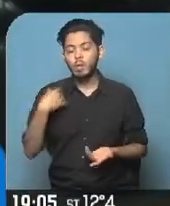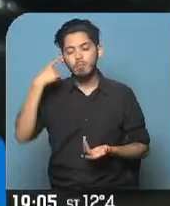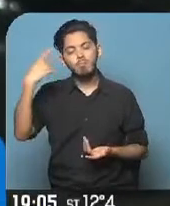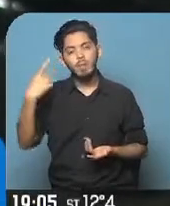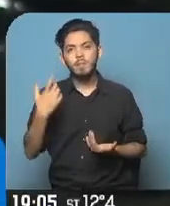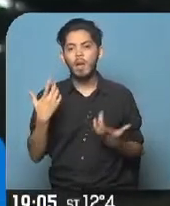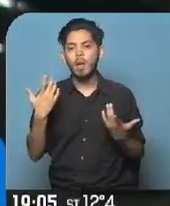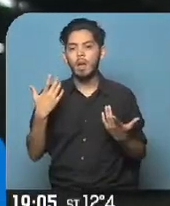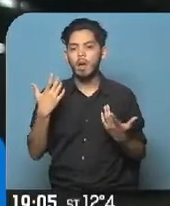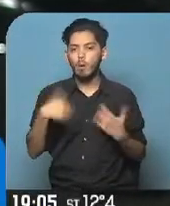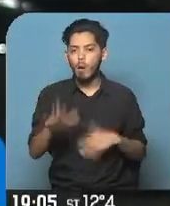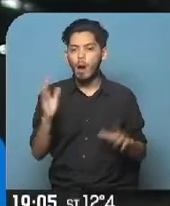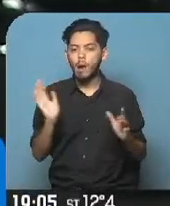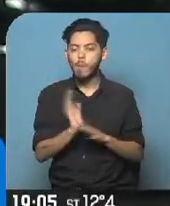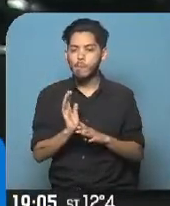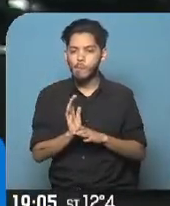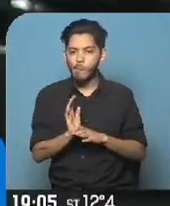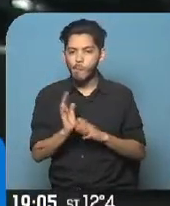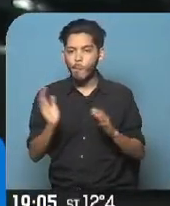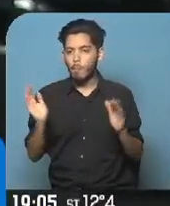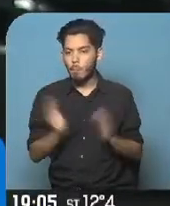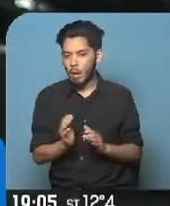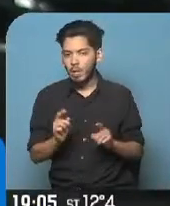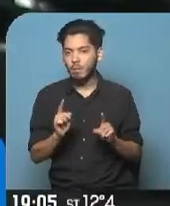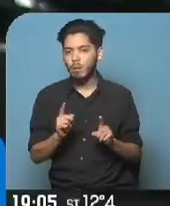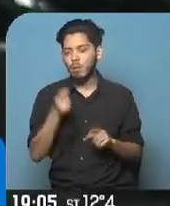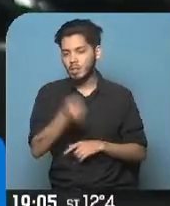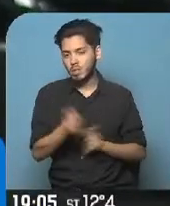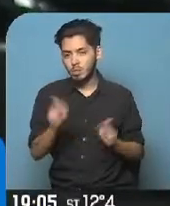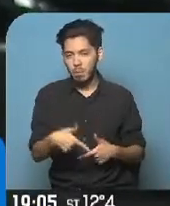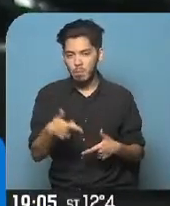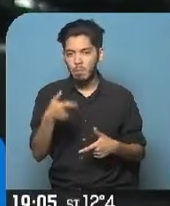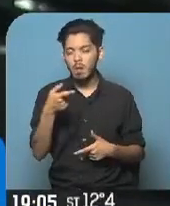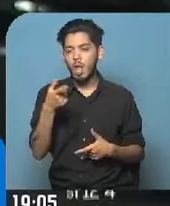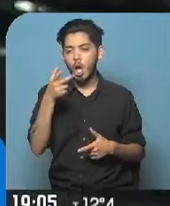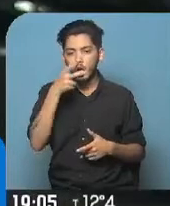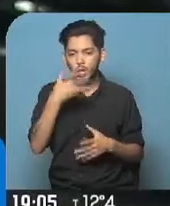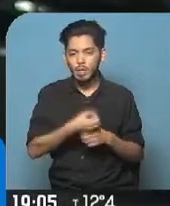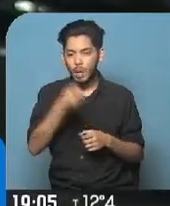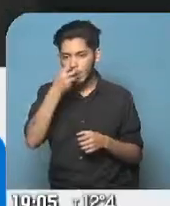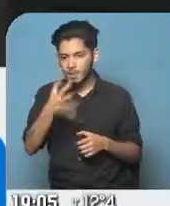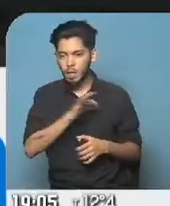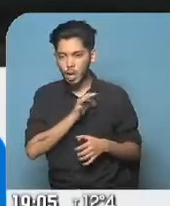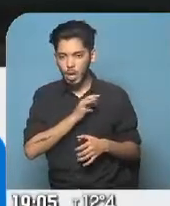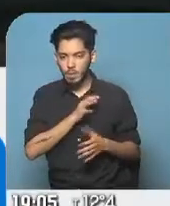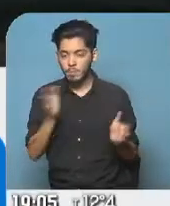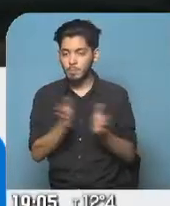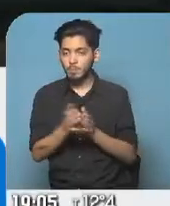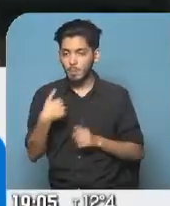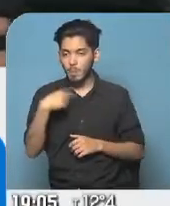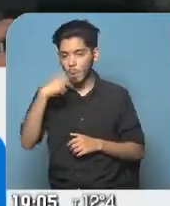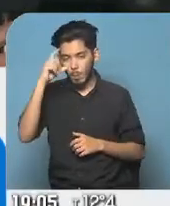entonces que se va a costar la pena homicidios simples de 28 a 25 años a lo menos se encuentra